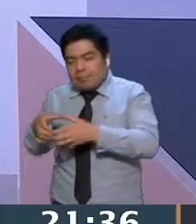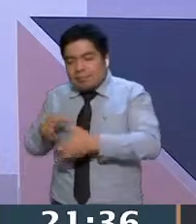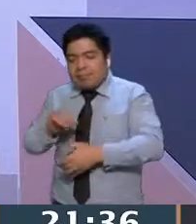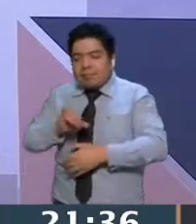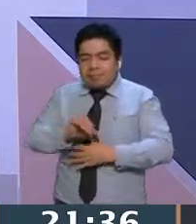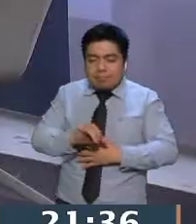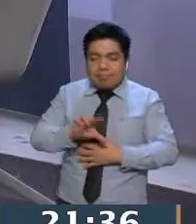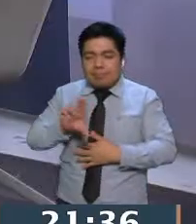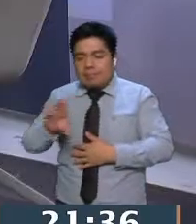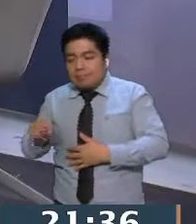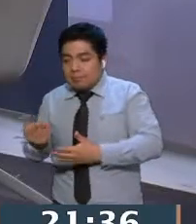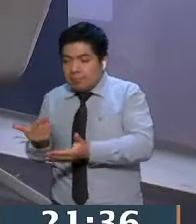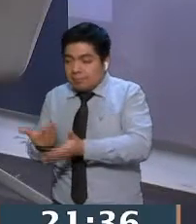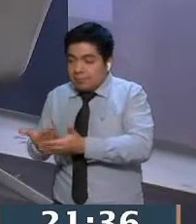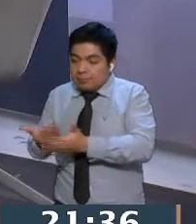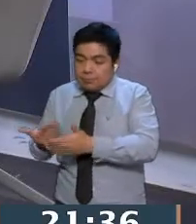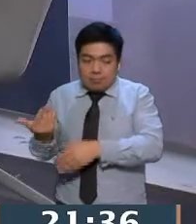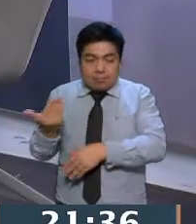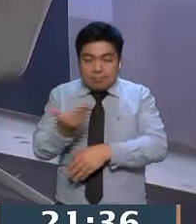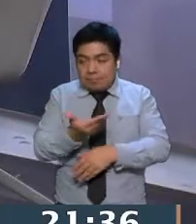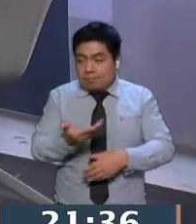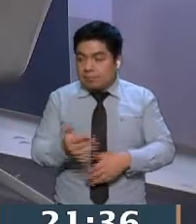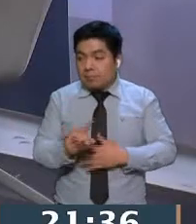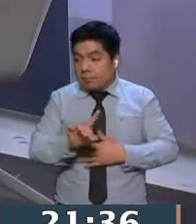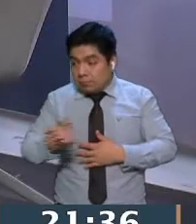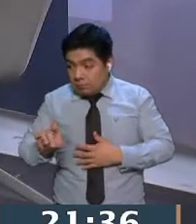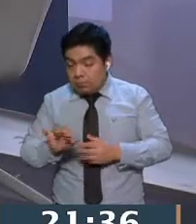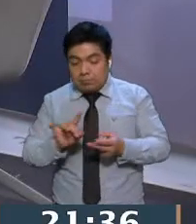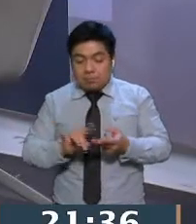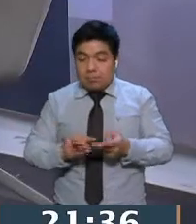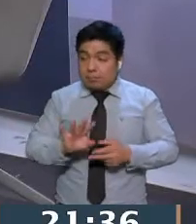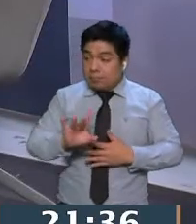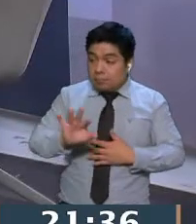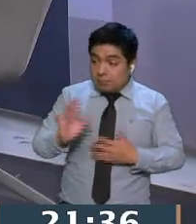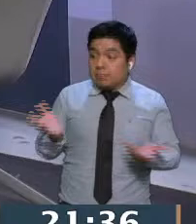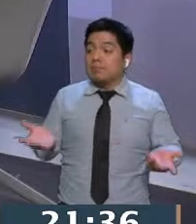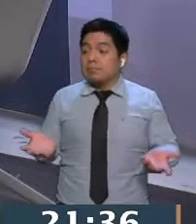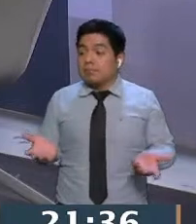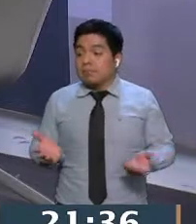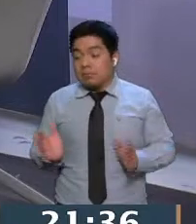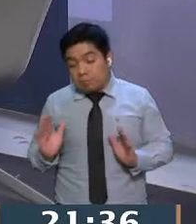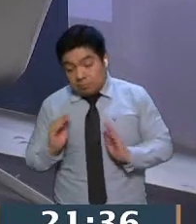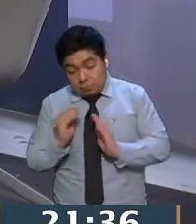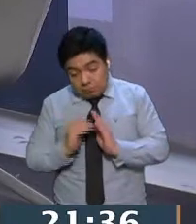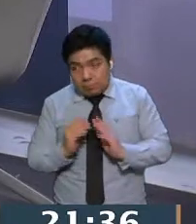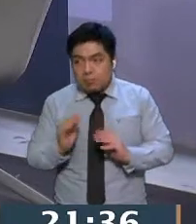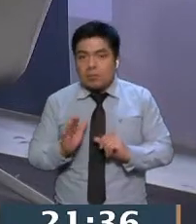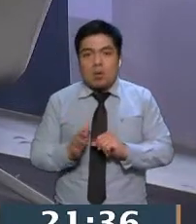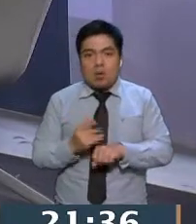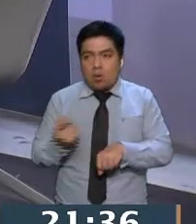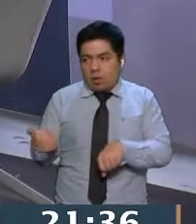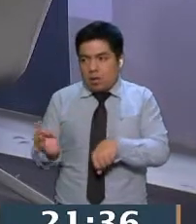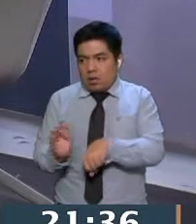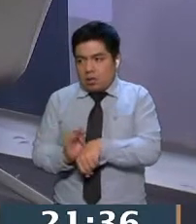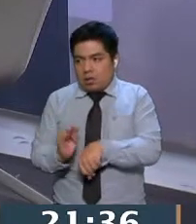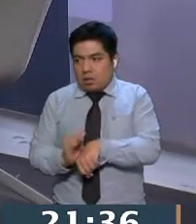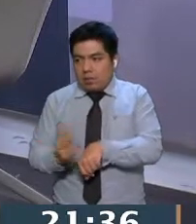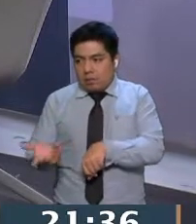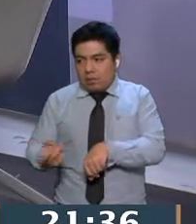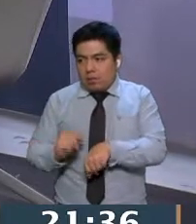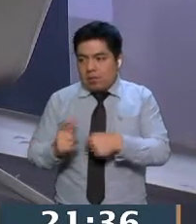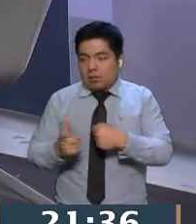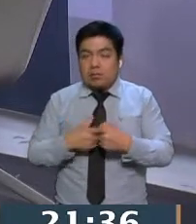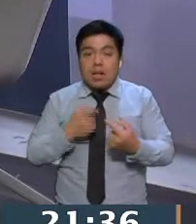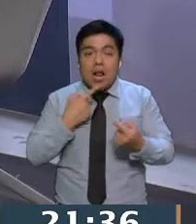no contrapone, por qué no dicen 100, por qué no dicen 50, y también incluso por qué no los defienden, vamos, en un